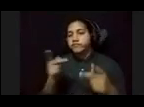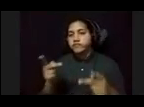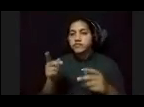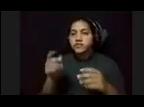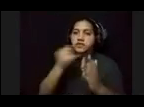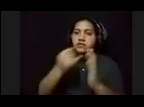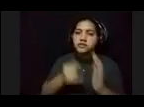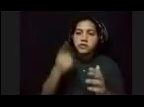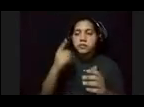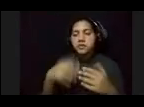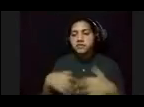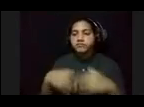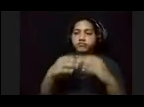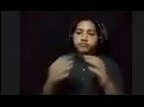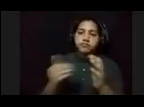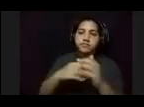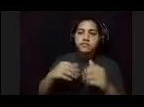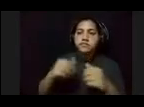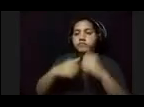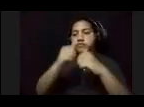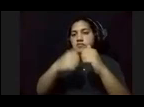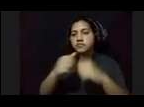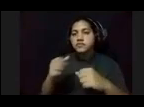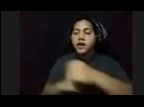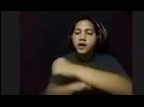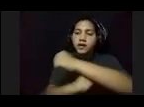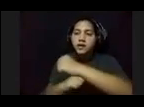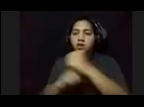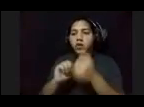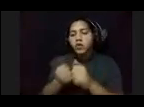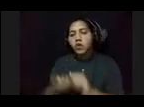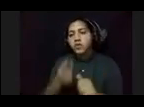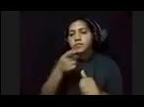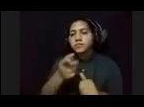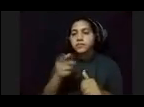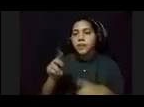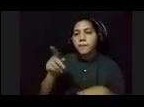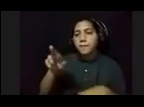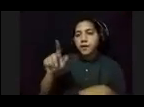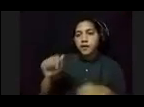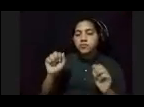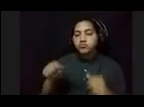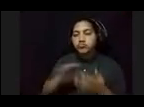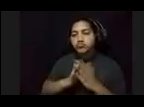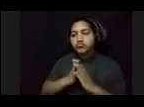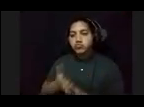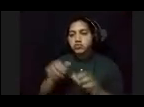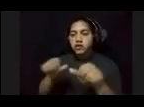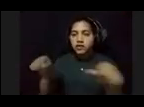y restaurar el antiguo fortín y cómo podría ayudar a que la barriada La Perla se convierta en un espacio